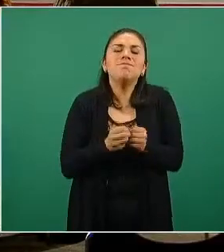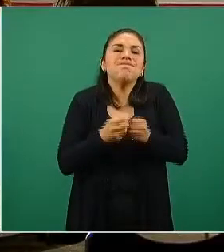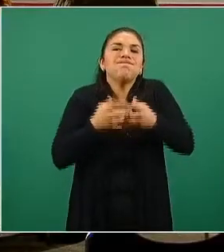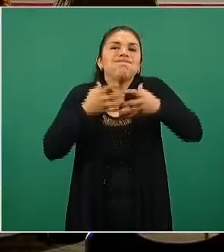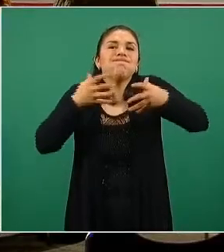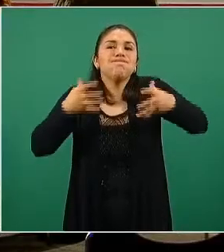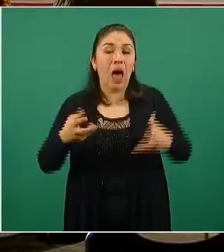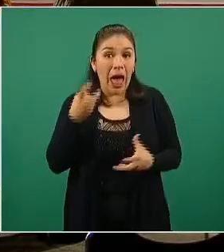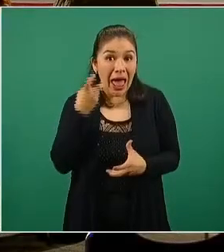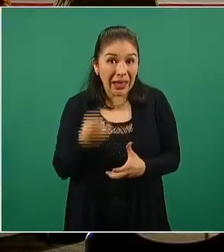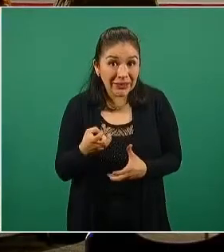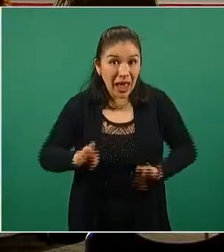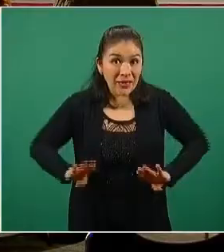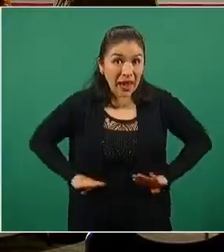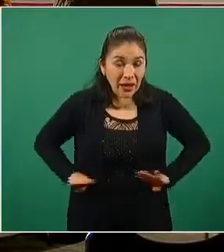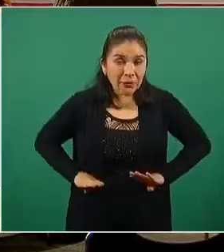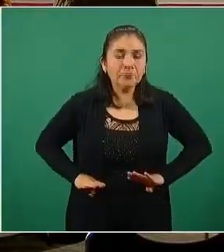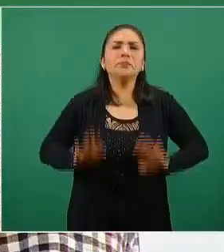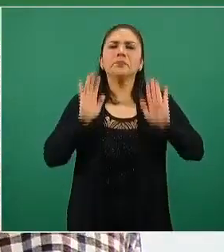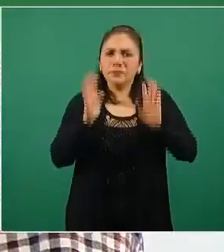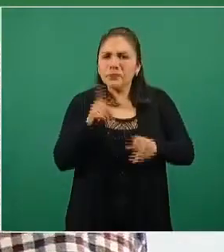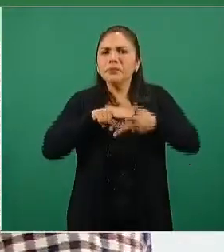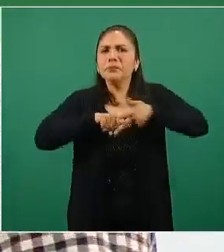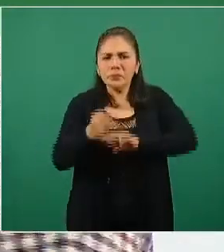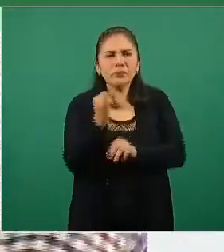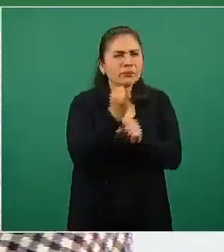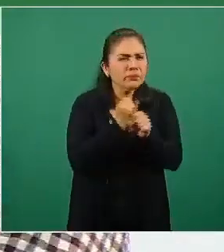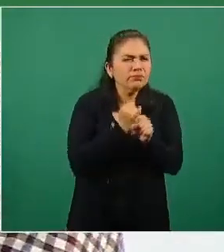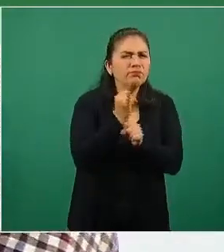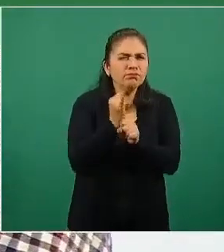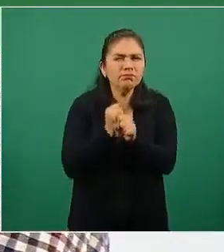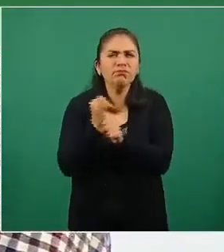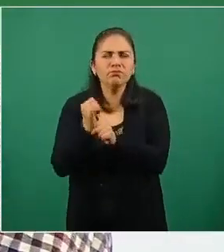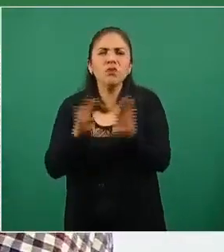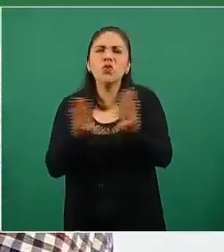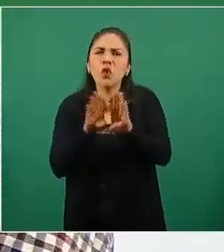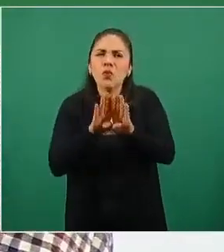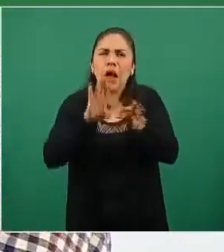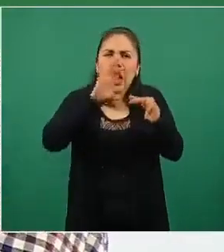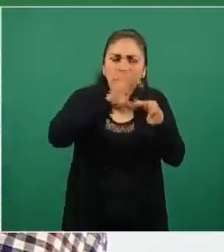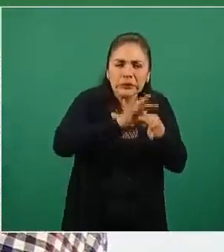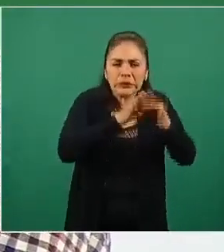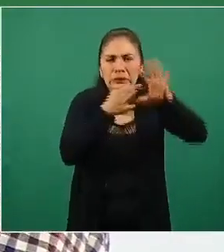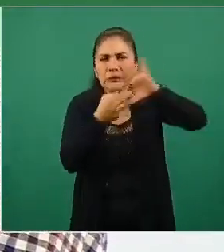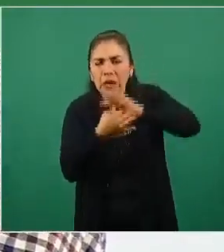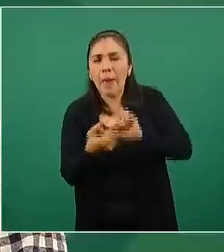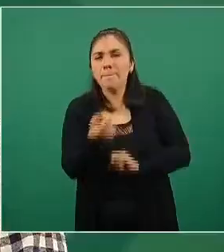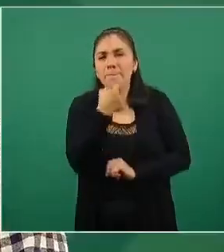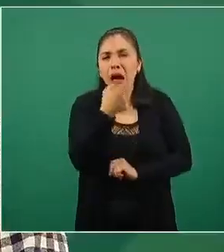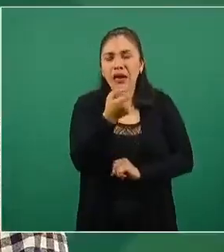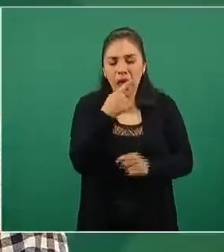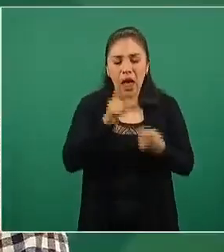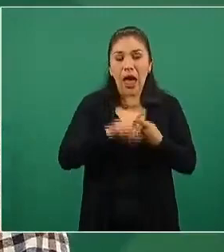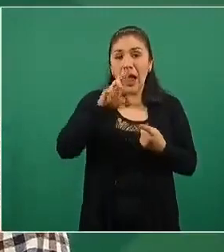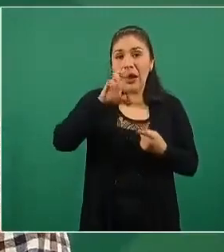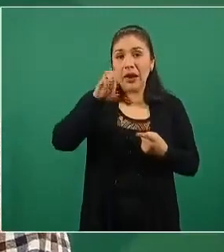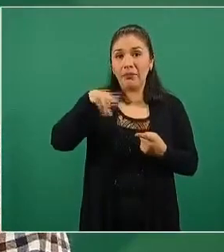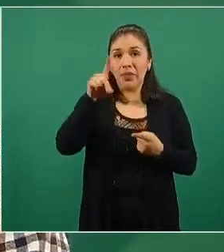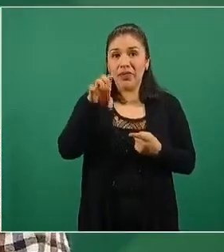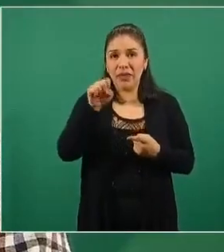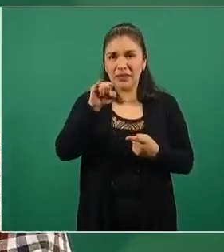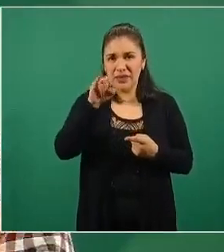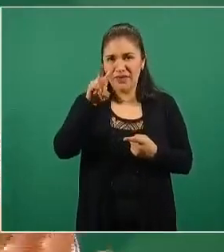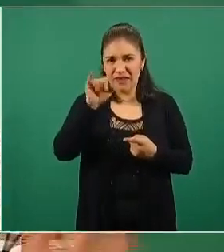inflamatoria. Entonces, se ha empezado a investigar la combinación de remdesivir, un medicamento antiviral de